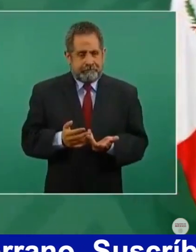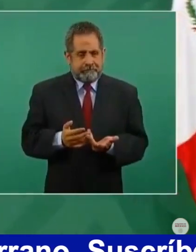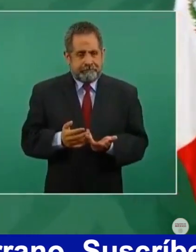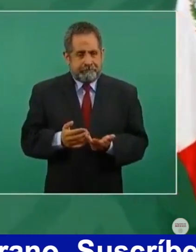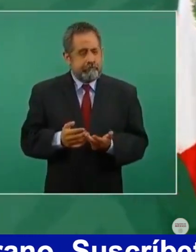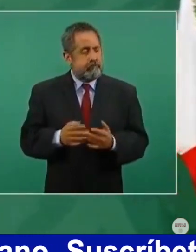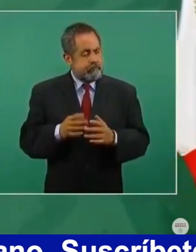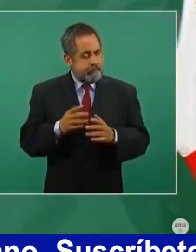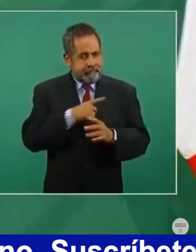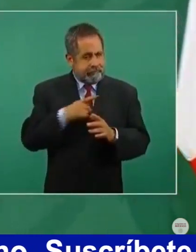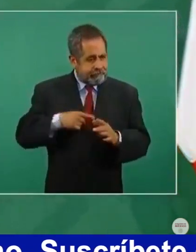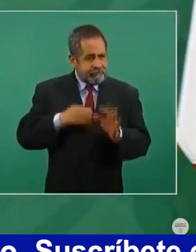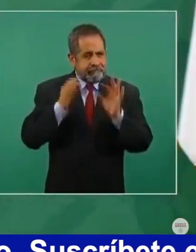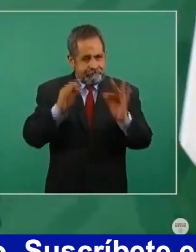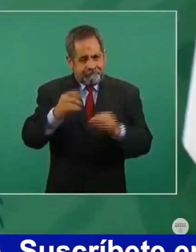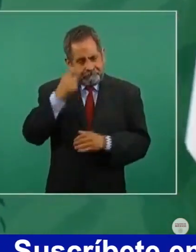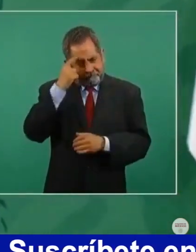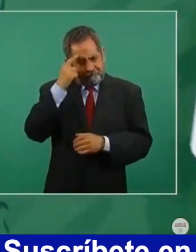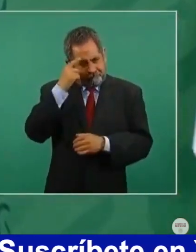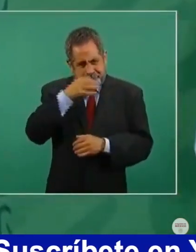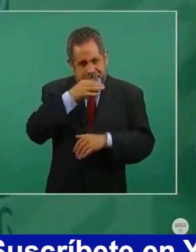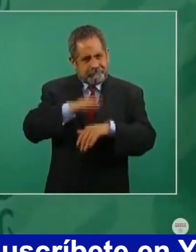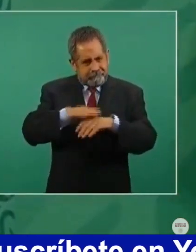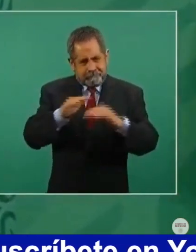se debe de concebir